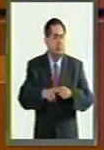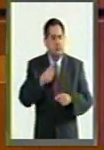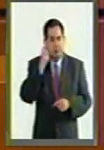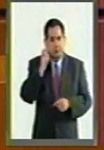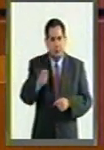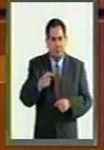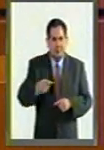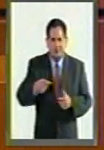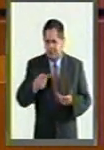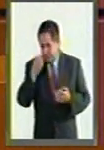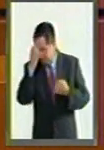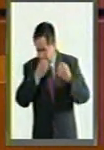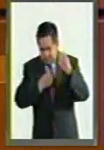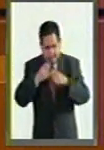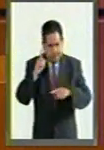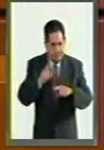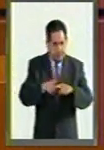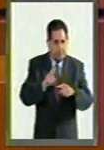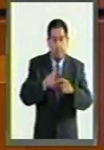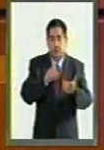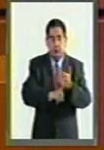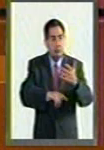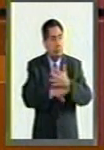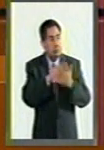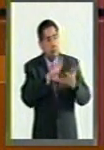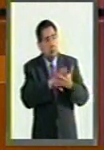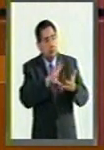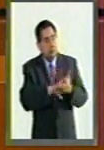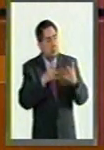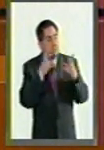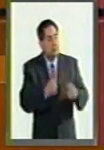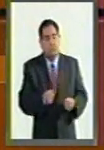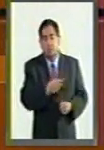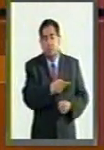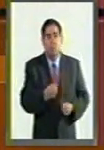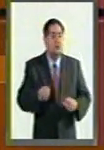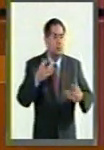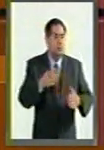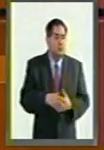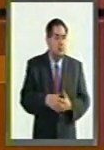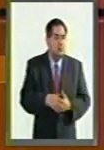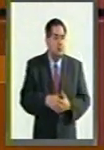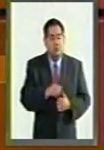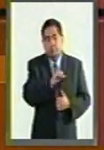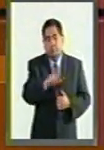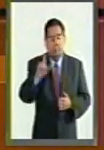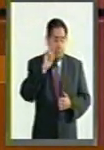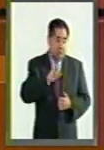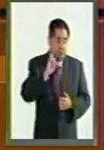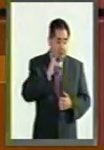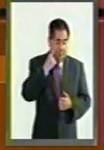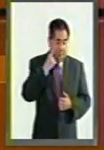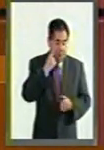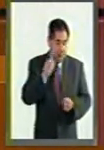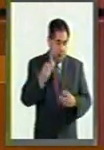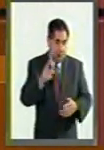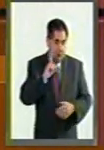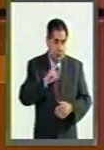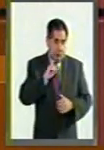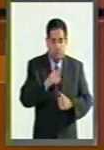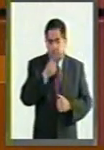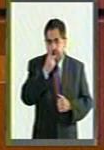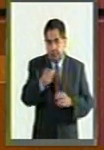de quienes se encuentran hoy privados de su libertad, particularmente las mujeres. Se